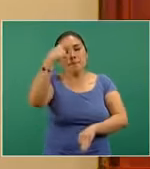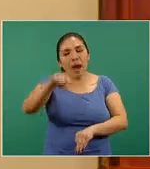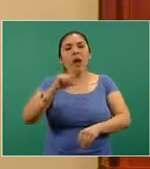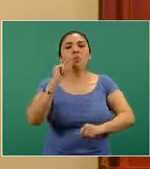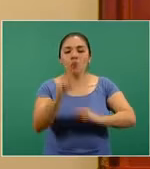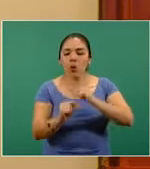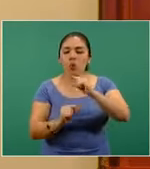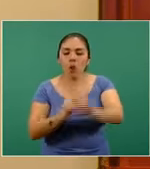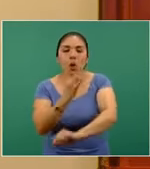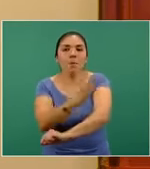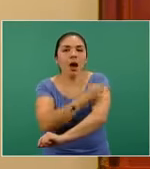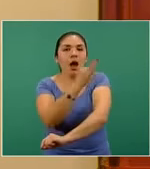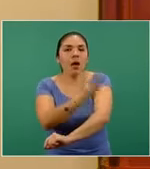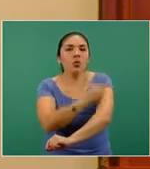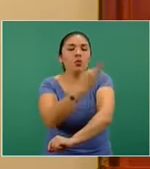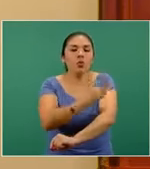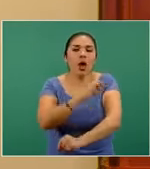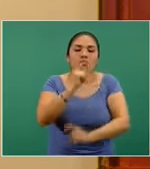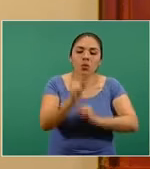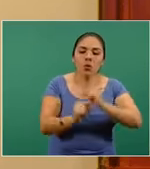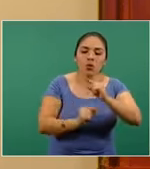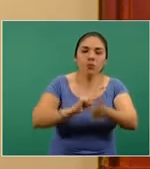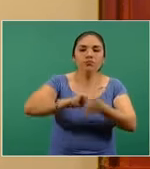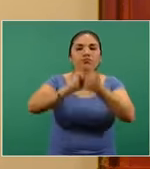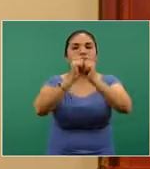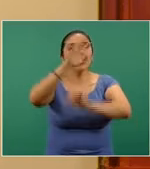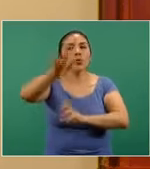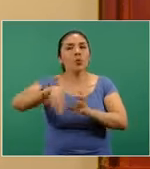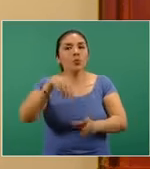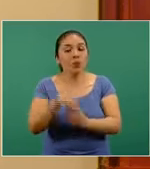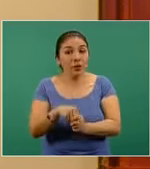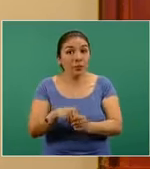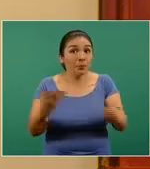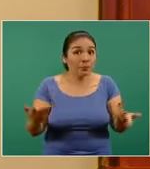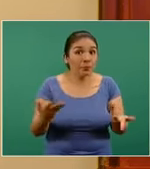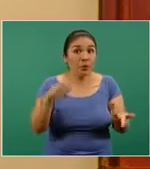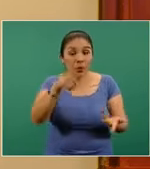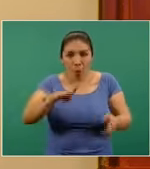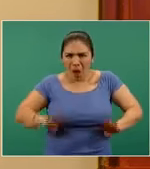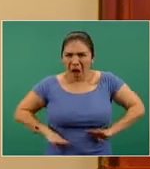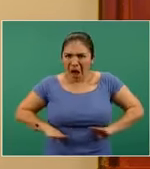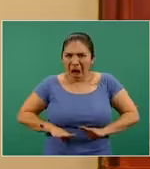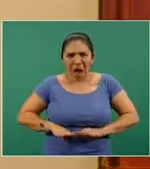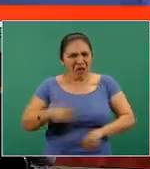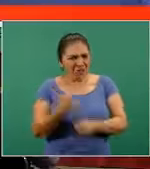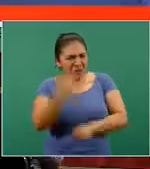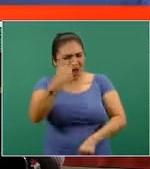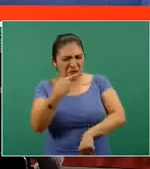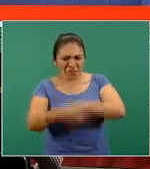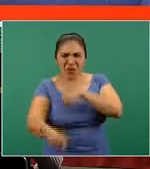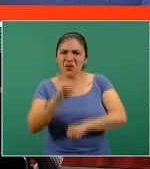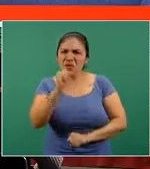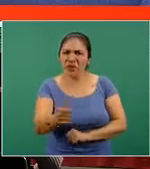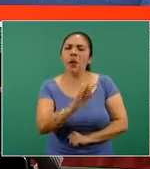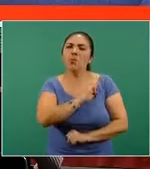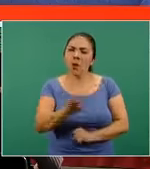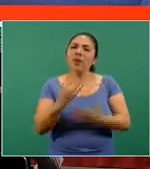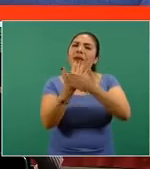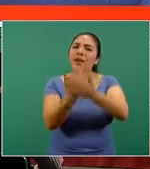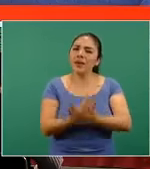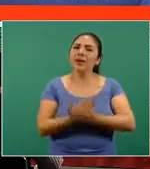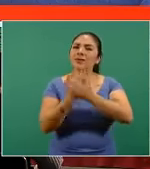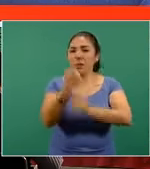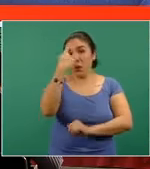recibiendo la vacuna que va llegando, y bueno, los que tengamos menos condiciones de riesgos, pues podamos esperar